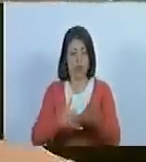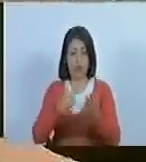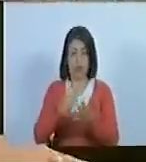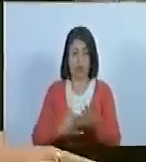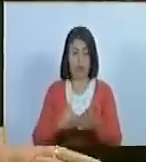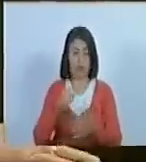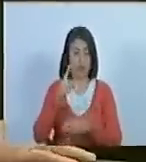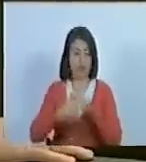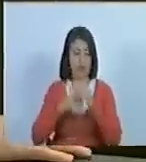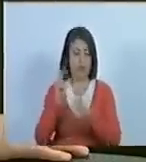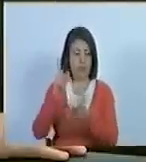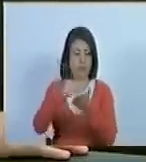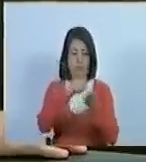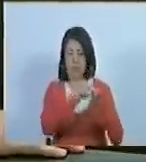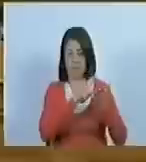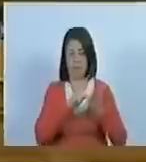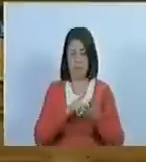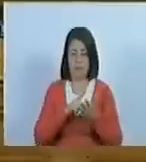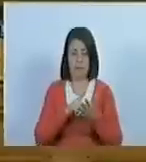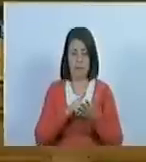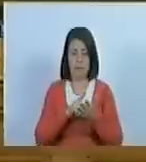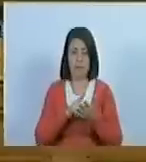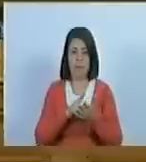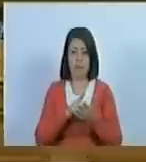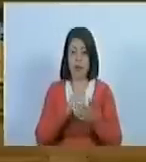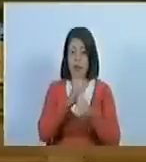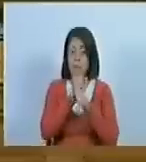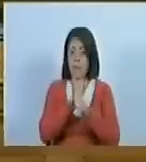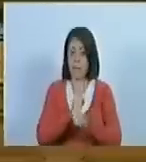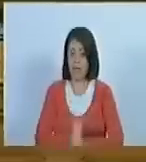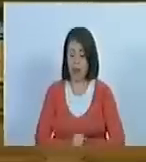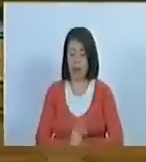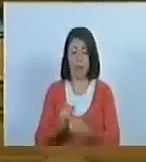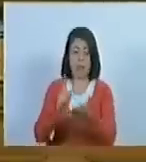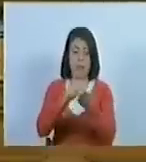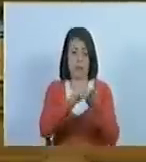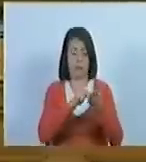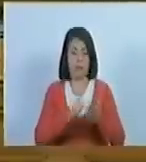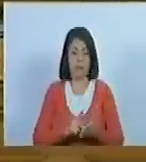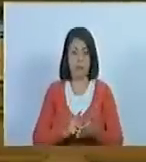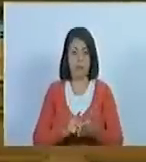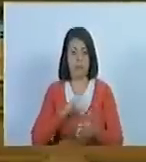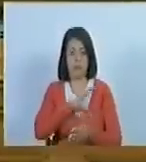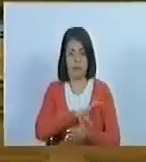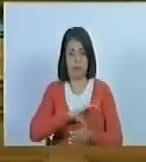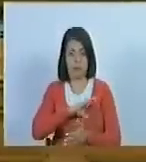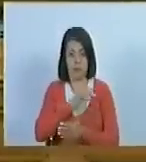que se presentaron con la aspiración de participar en el